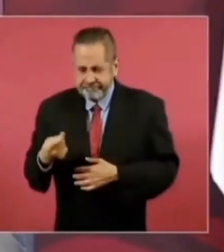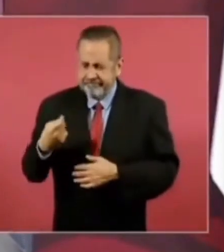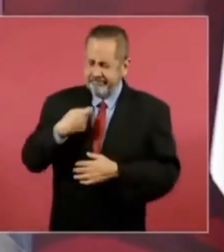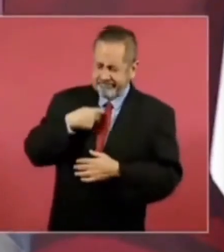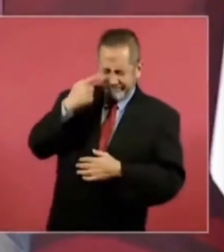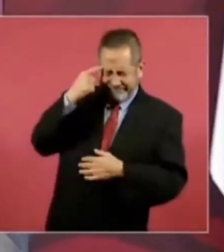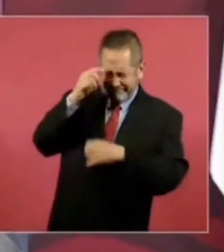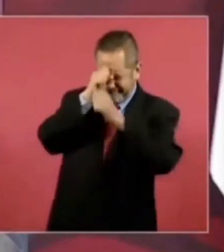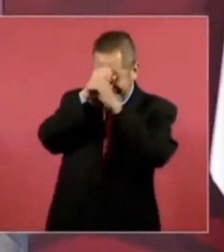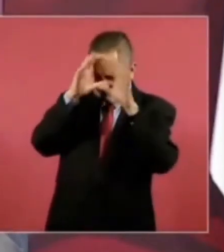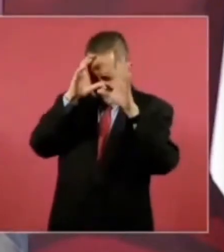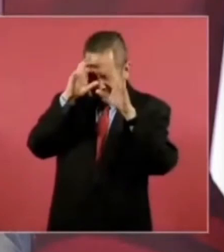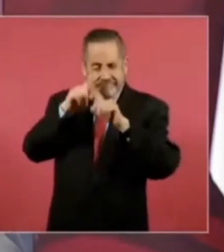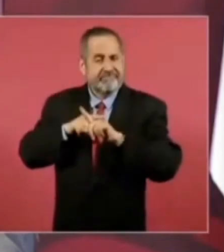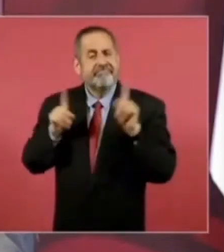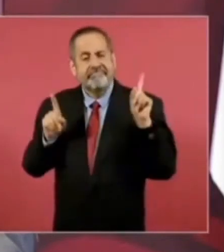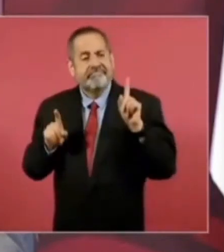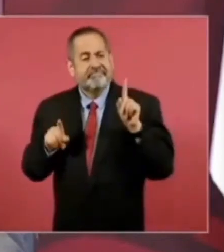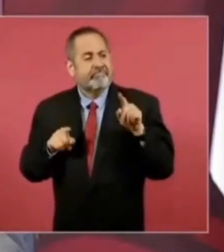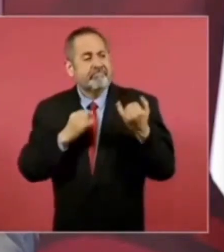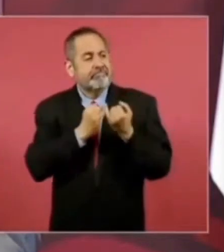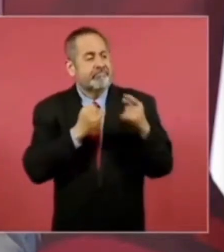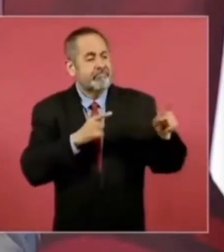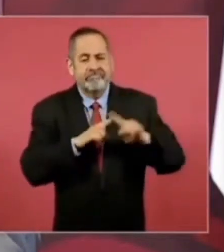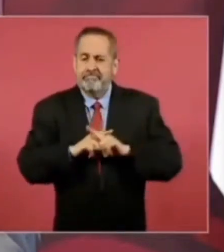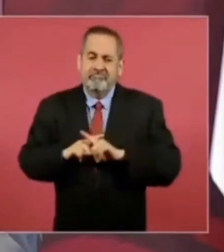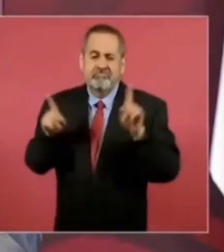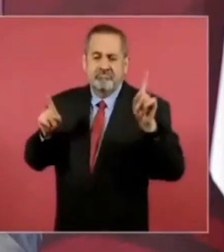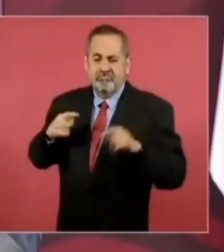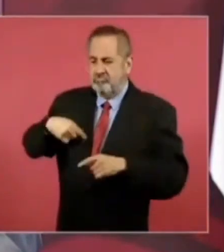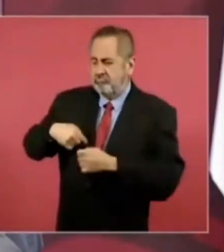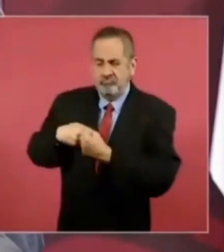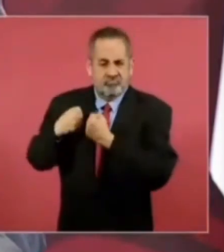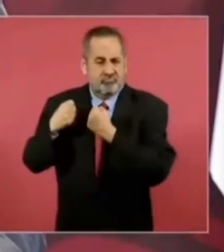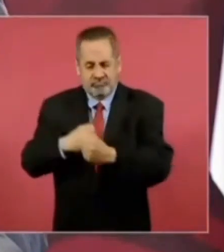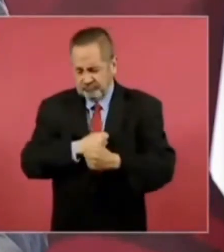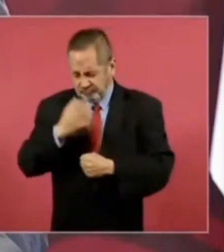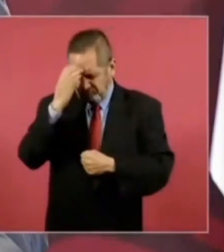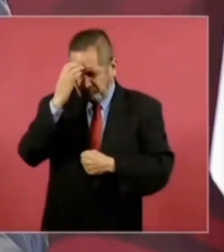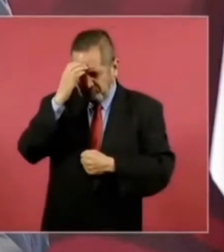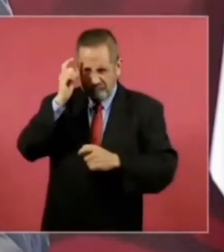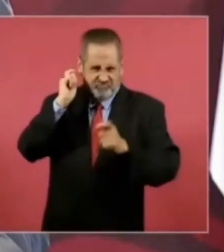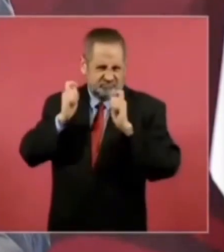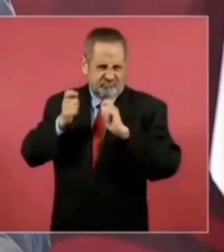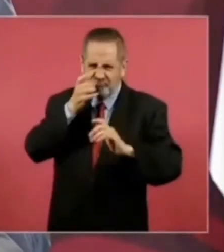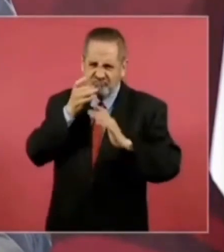idiosincrasia excepcional, por eso somos una potencia.